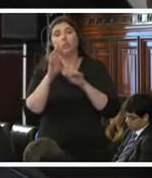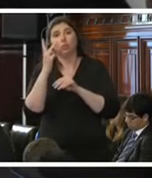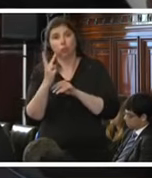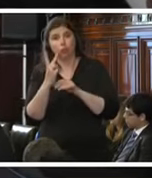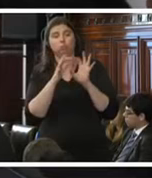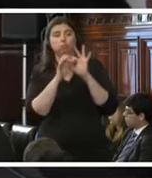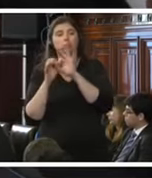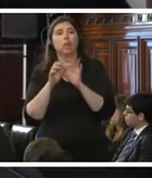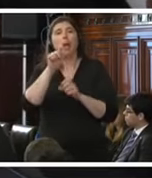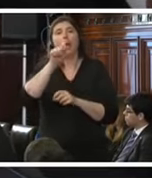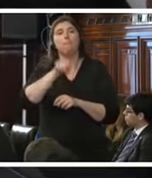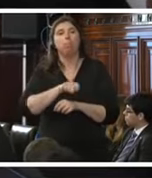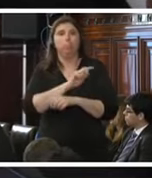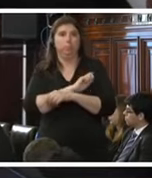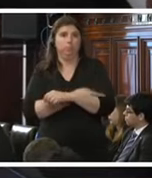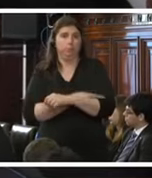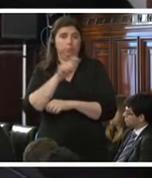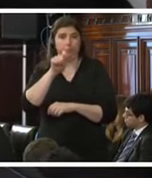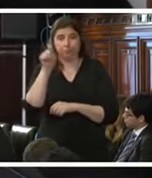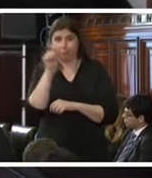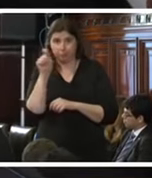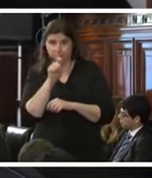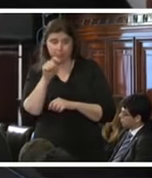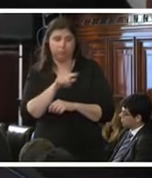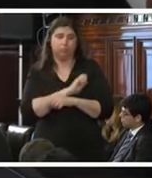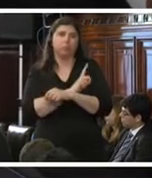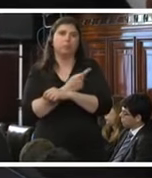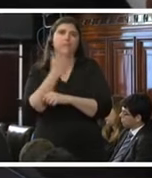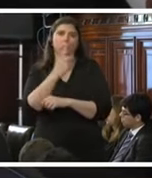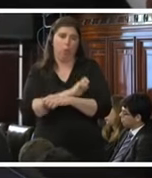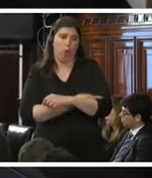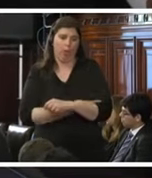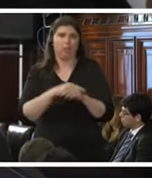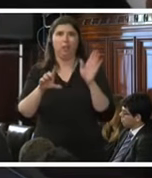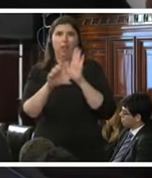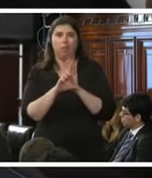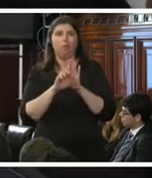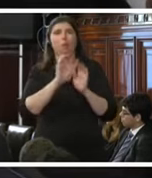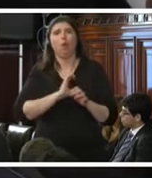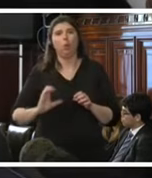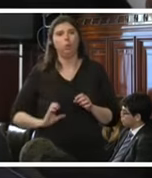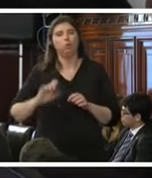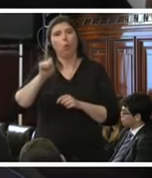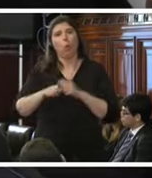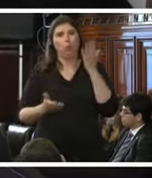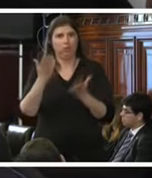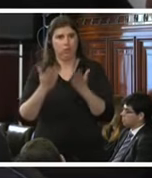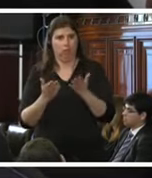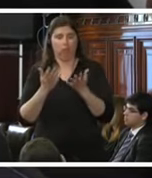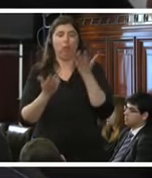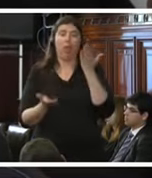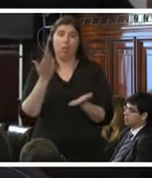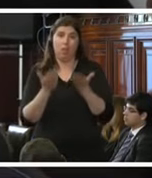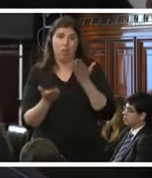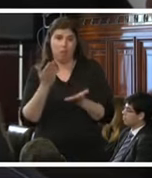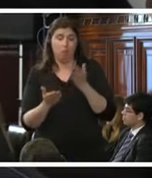público establece que el gobierno es ejercido por los poderes legislativo, ejecutivo y judicial en un sistema de separación, equilibrio, coordinación